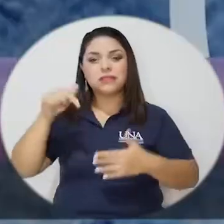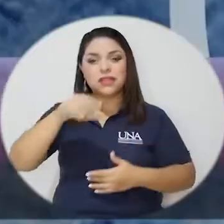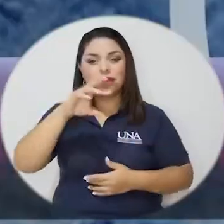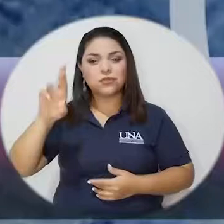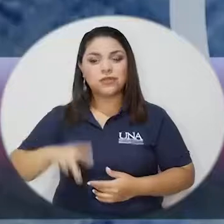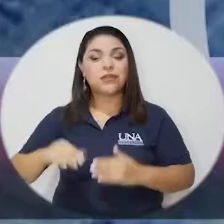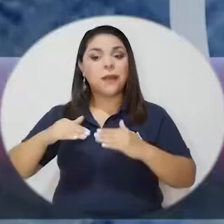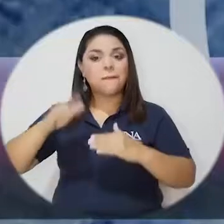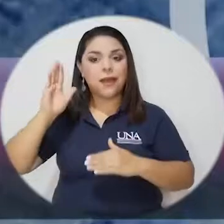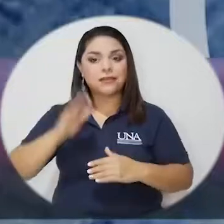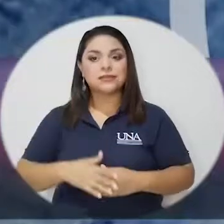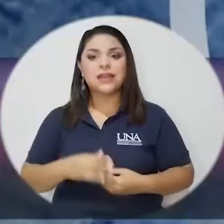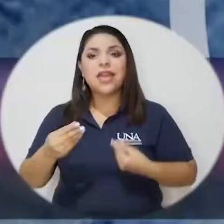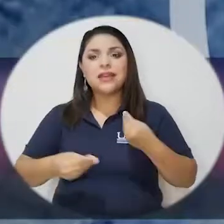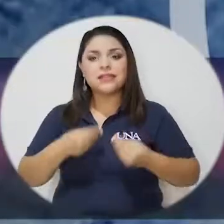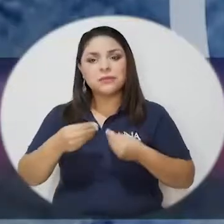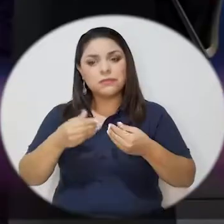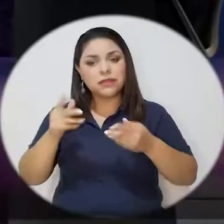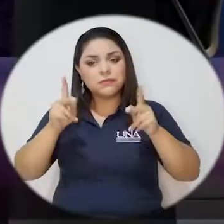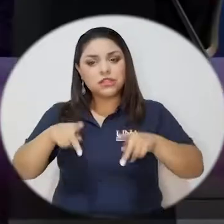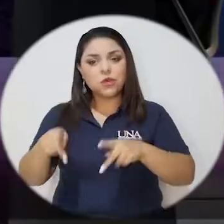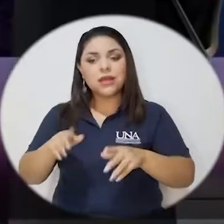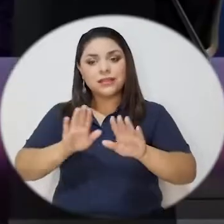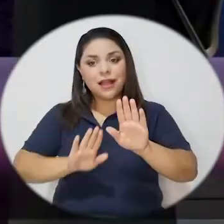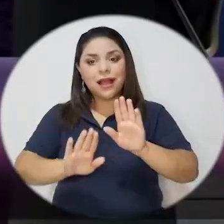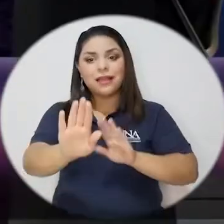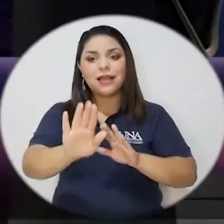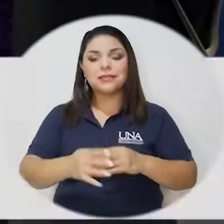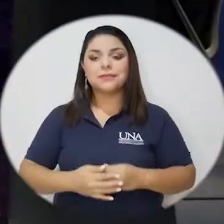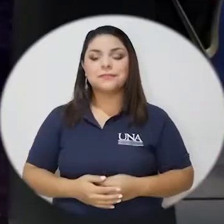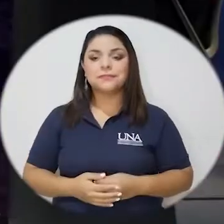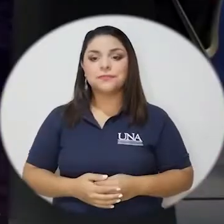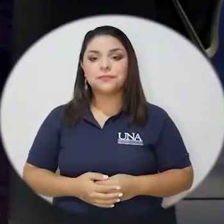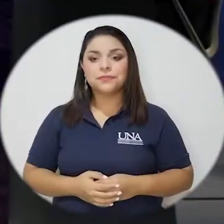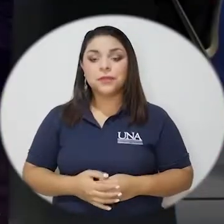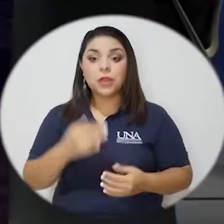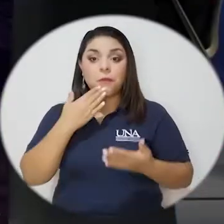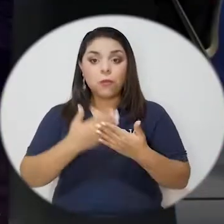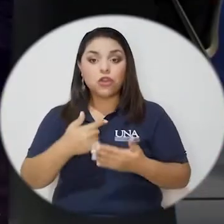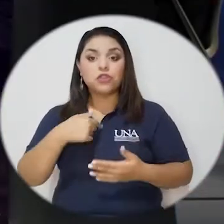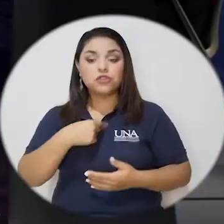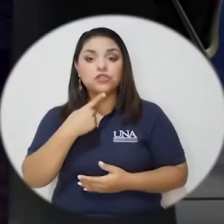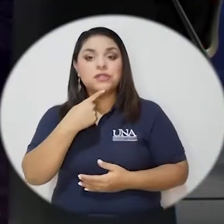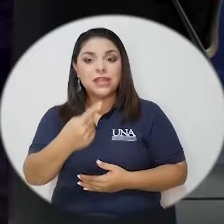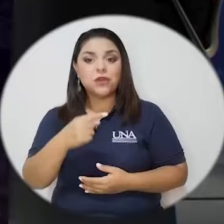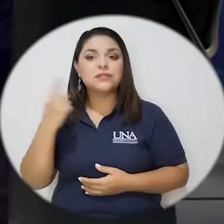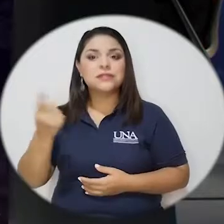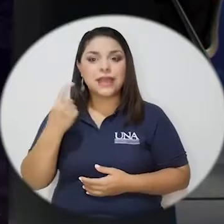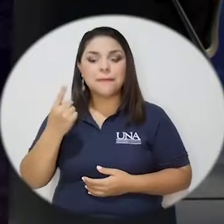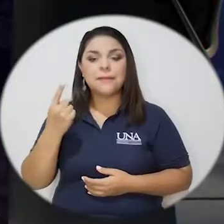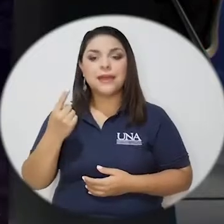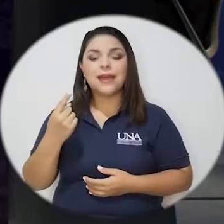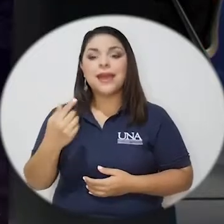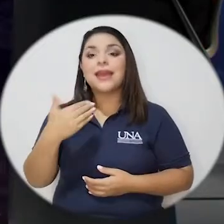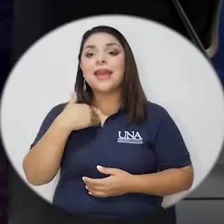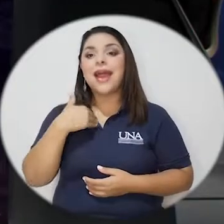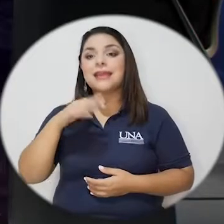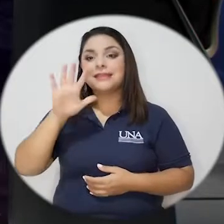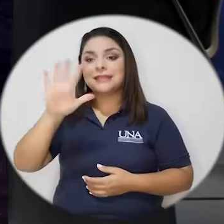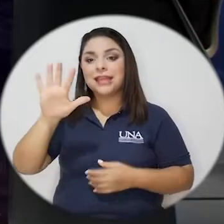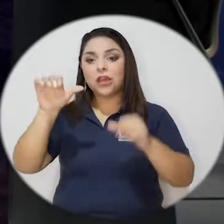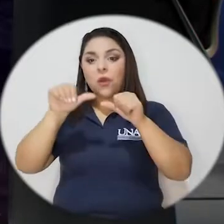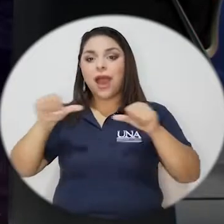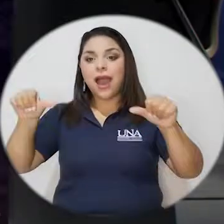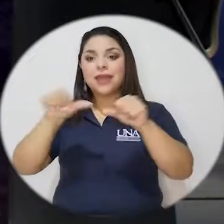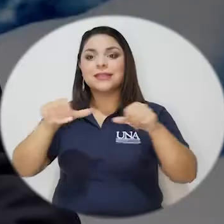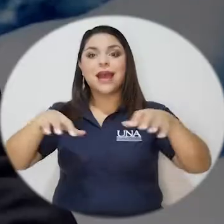¿Qué hacemos para sacar adelante a toda esa gente? No, básicamente yo siempre he dicho que tenemos como cinco grandes áreas de acción que